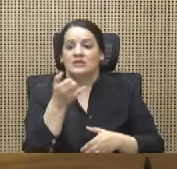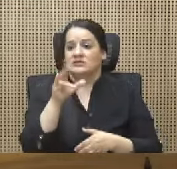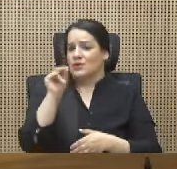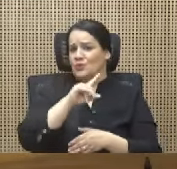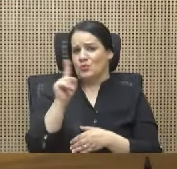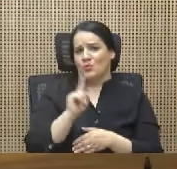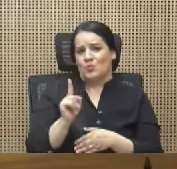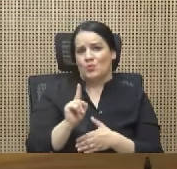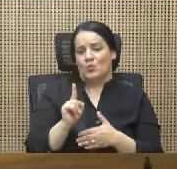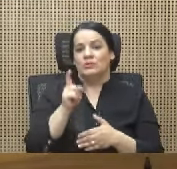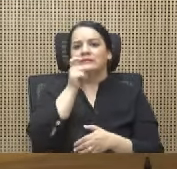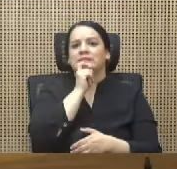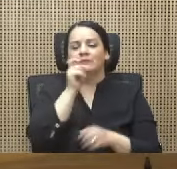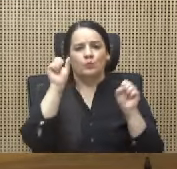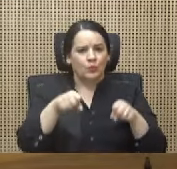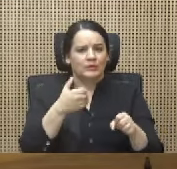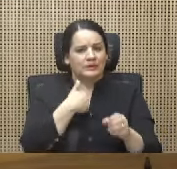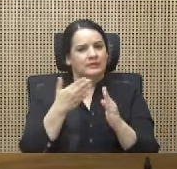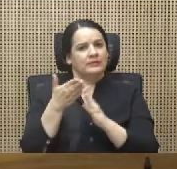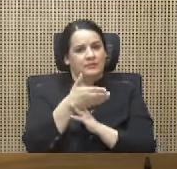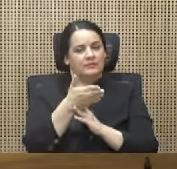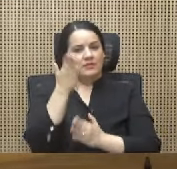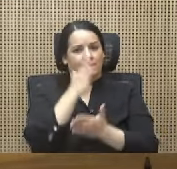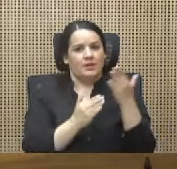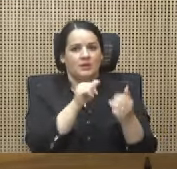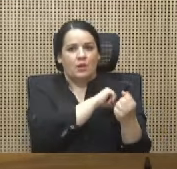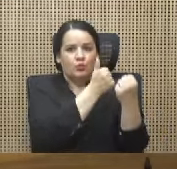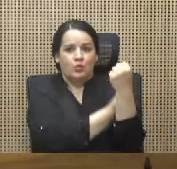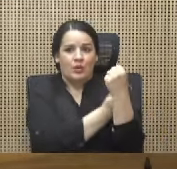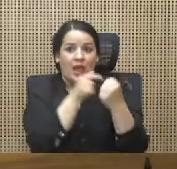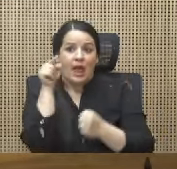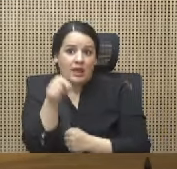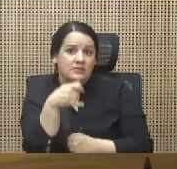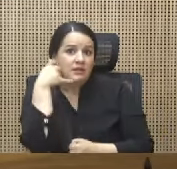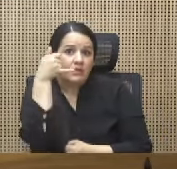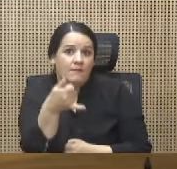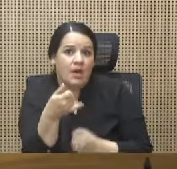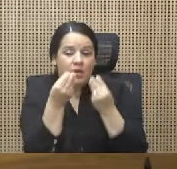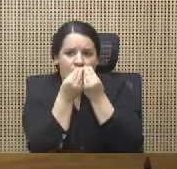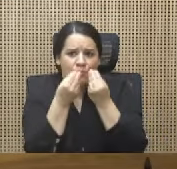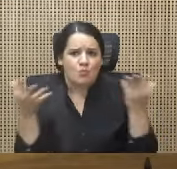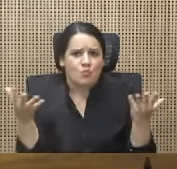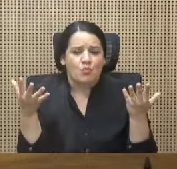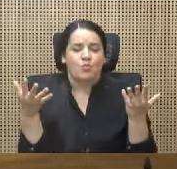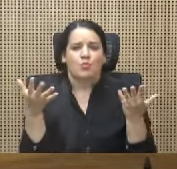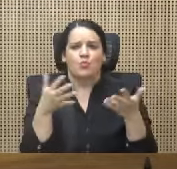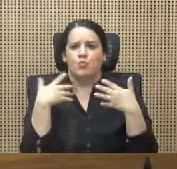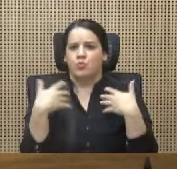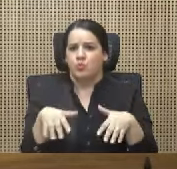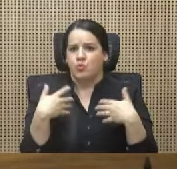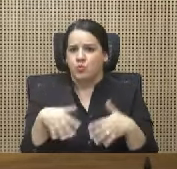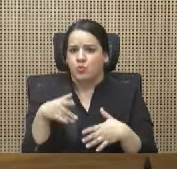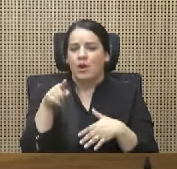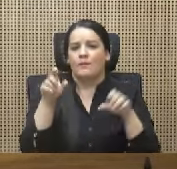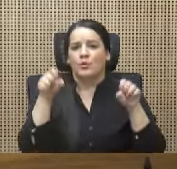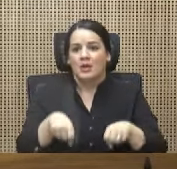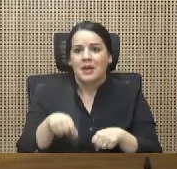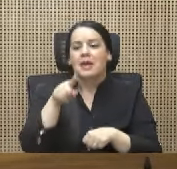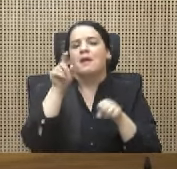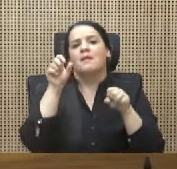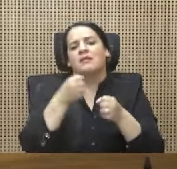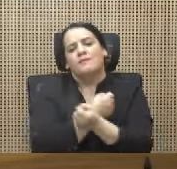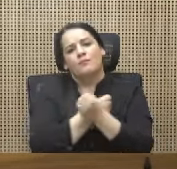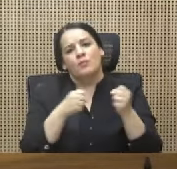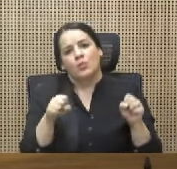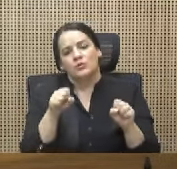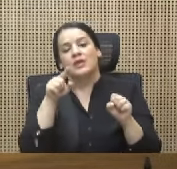poder tener acceso por parte de las autoridades a esas llamadas donde con mucho descaro era posible identificar a unos